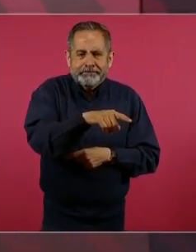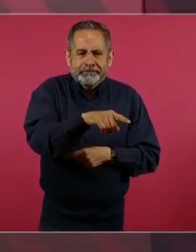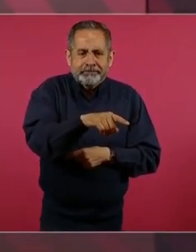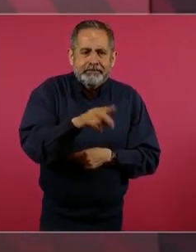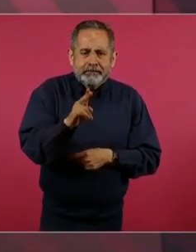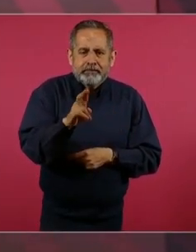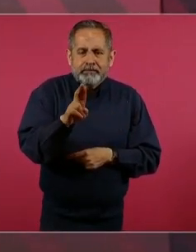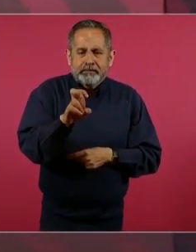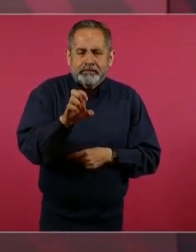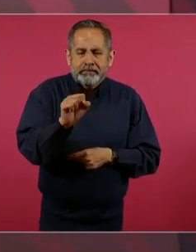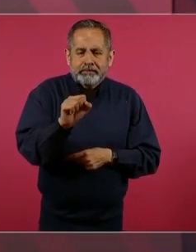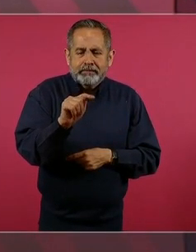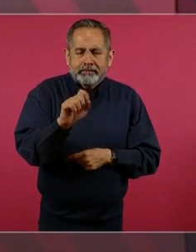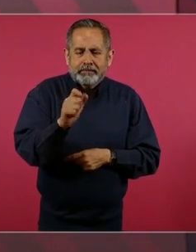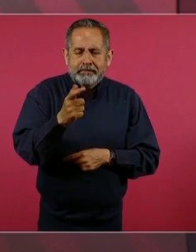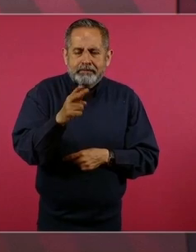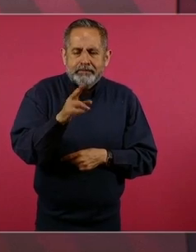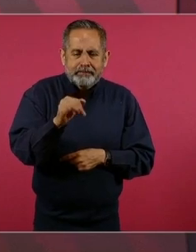Uréstegui,